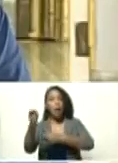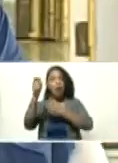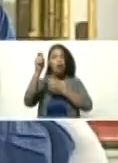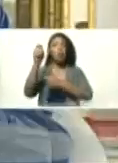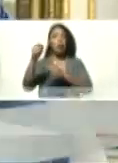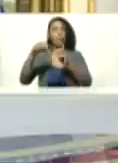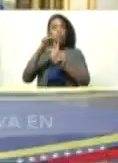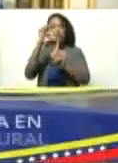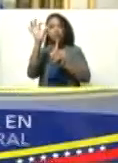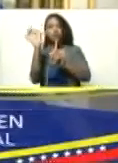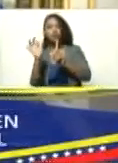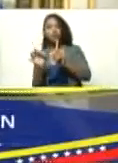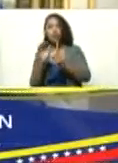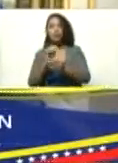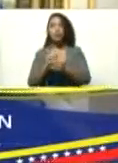bendita.